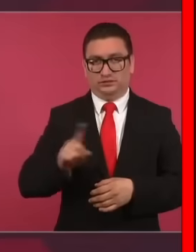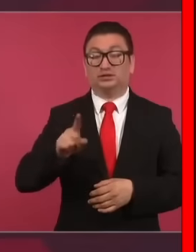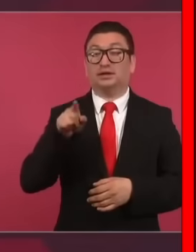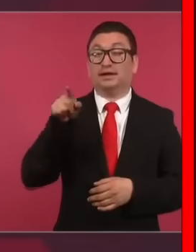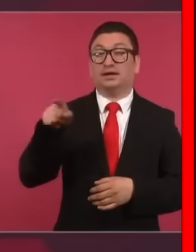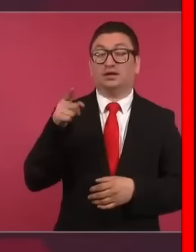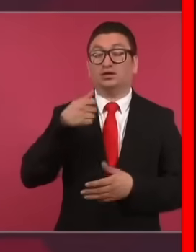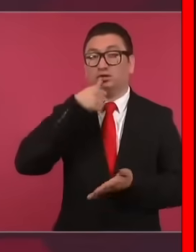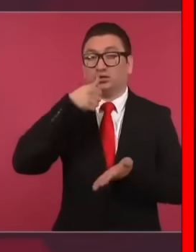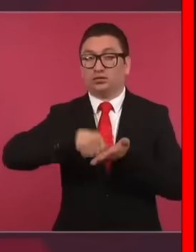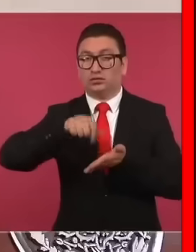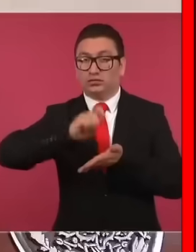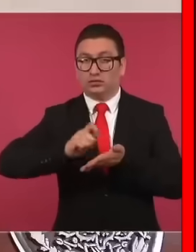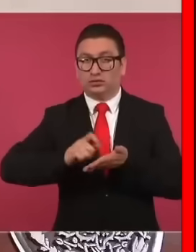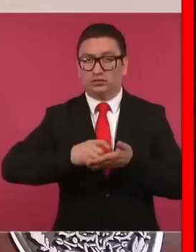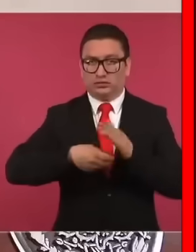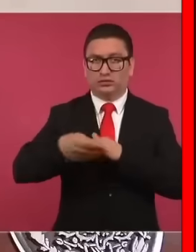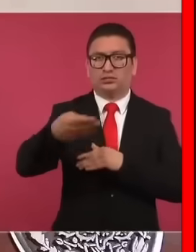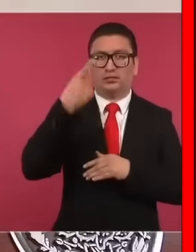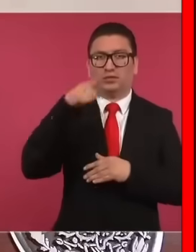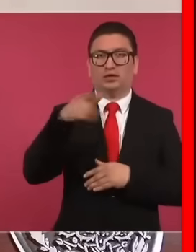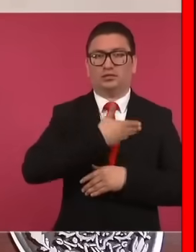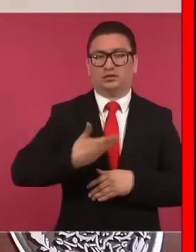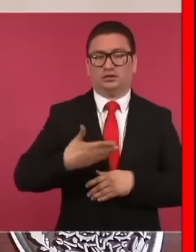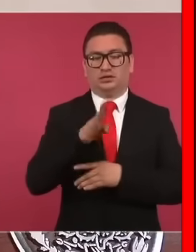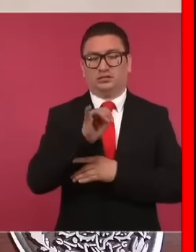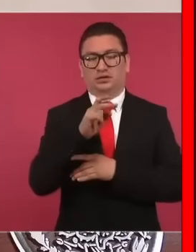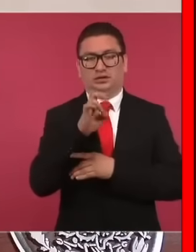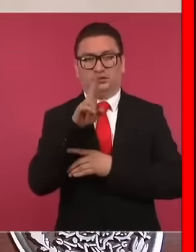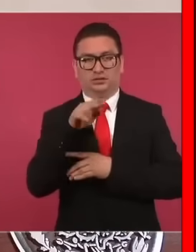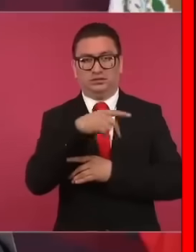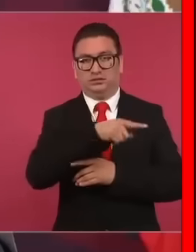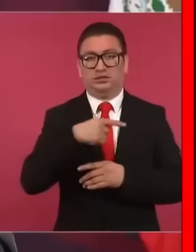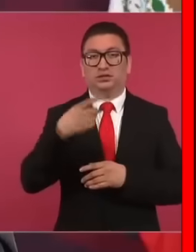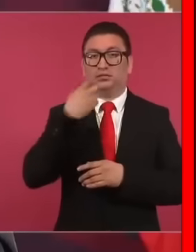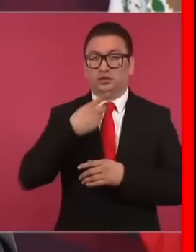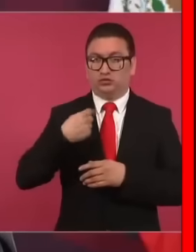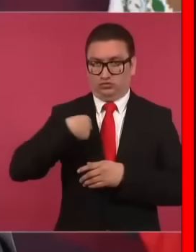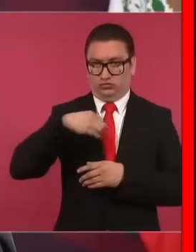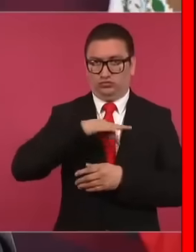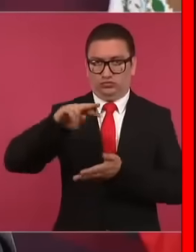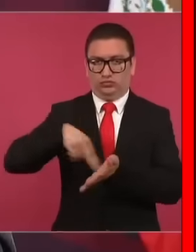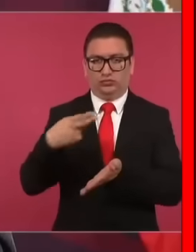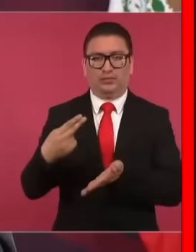decidieron hacer una carta dirigida al presidente Biden. Me pidieron que yo la firmara.